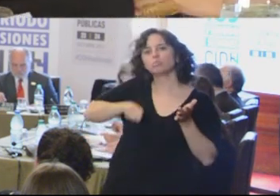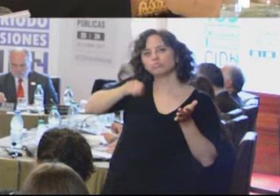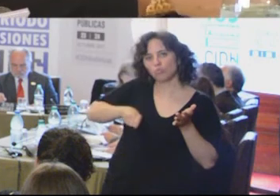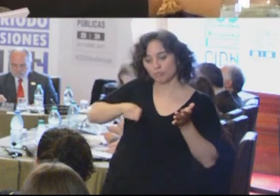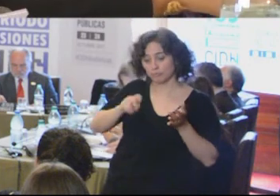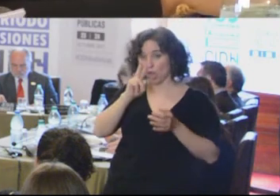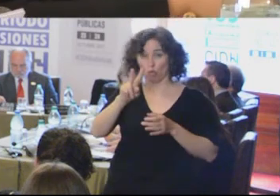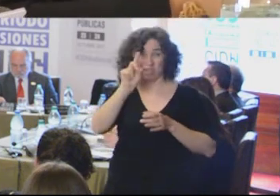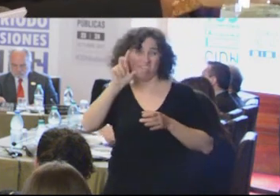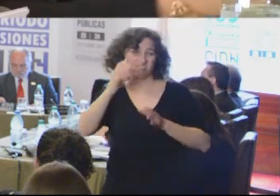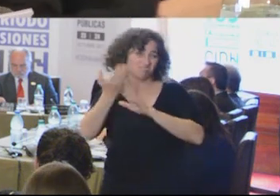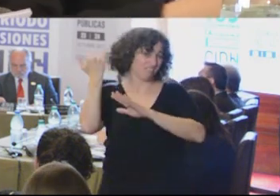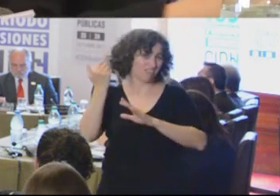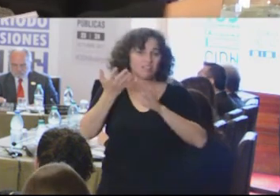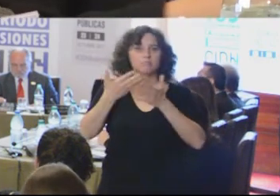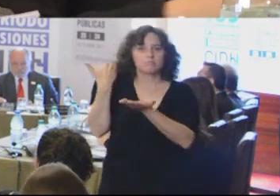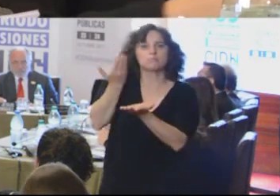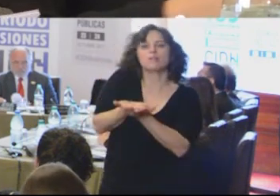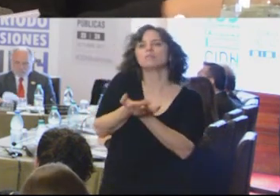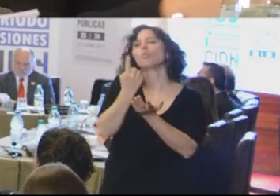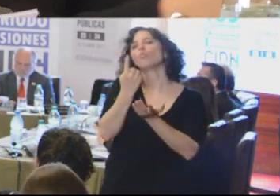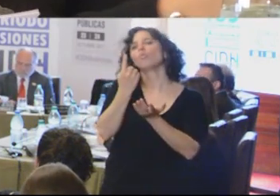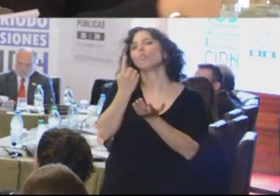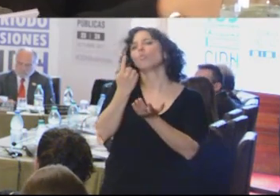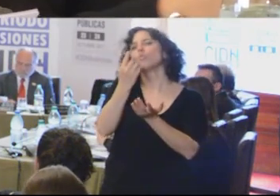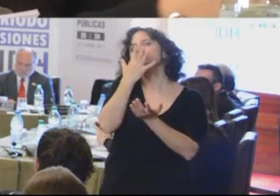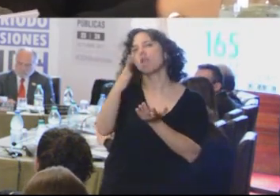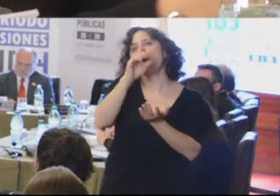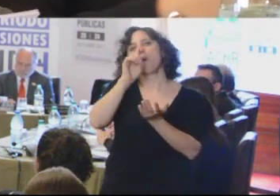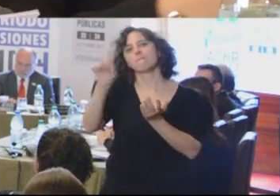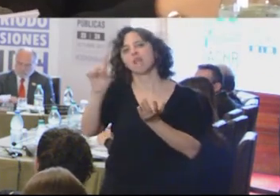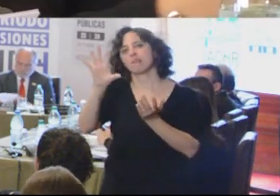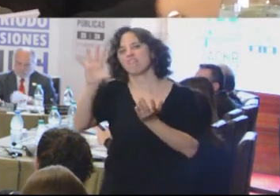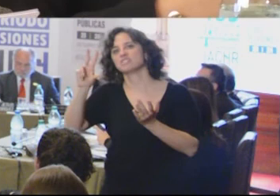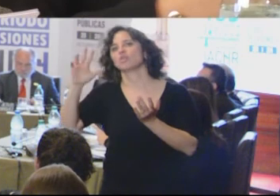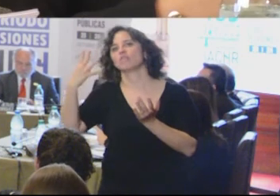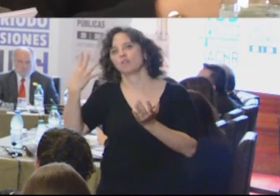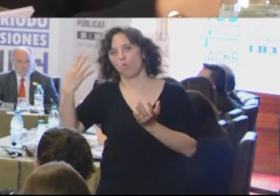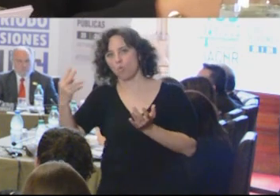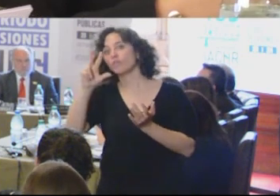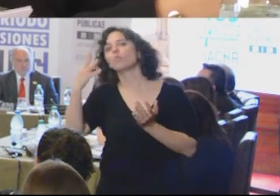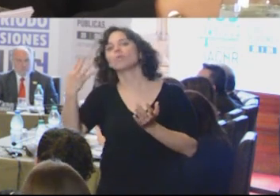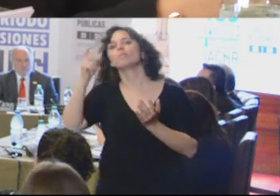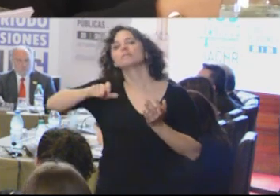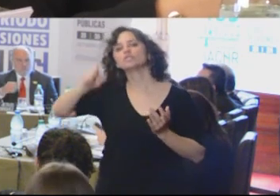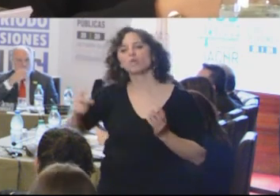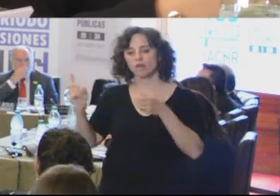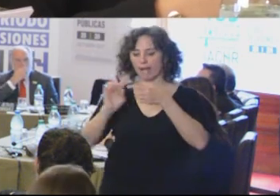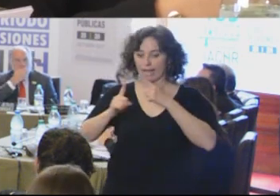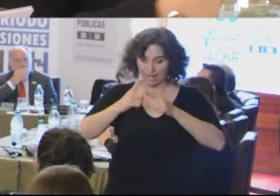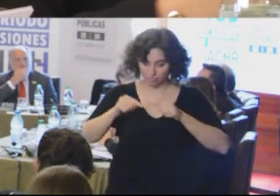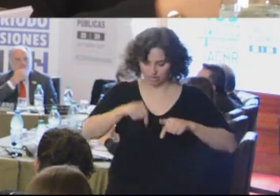2015 por ejemplo se presentó un número de cinco mil 334 personas vinculadas hoy